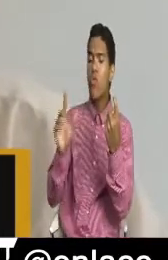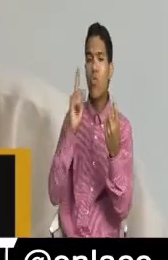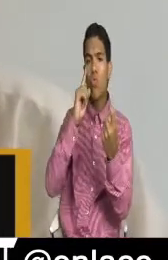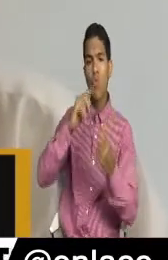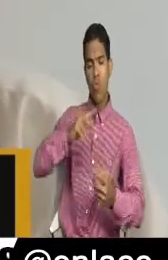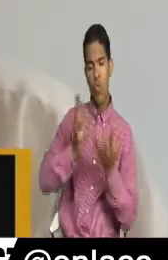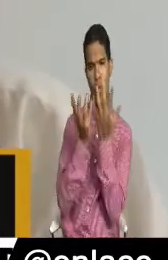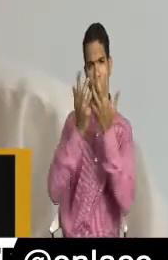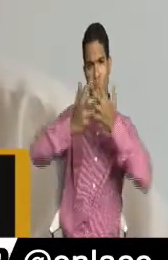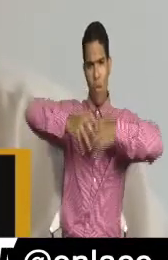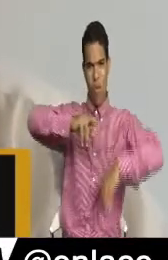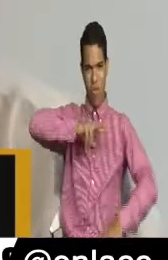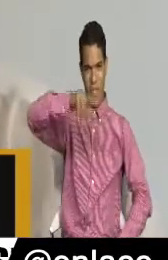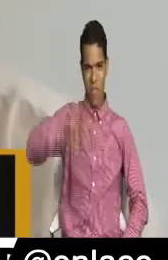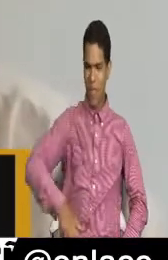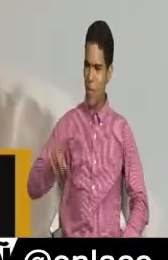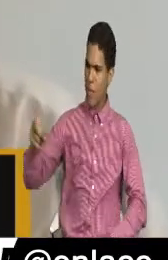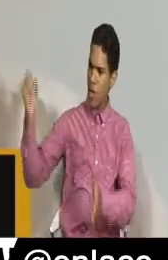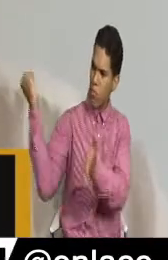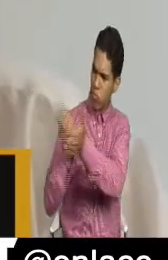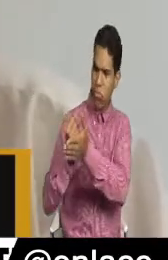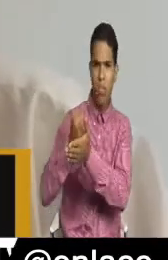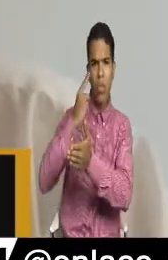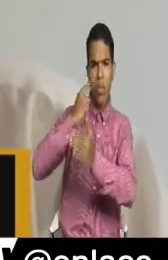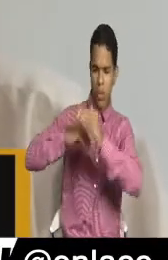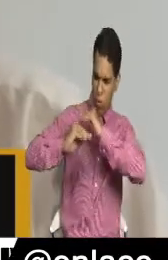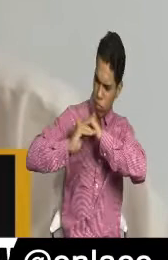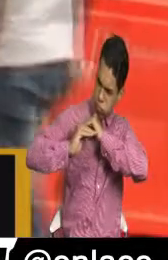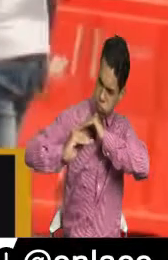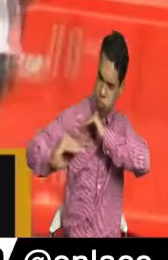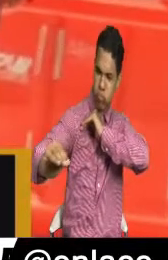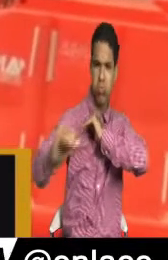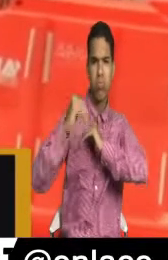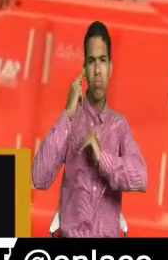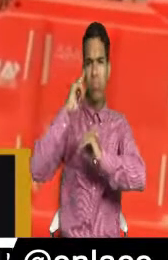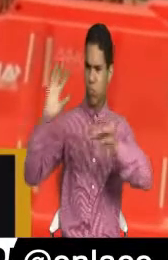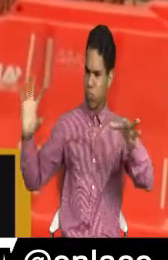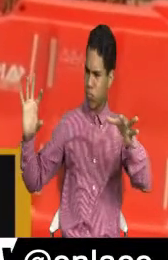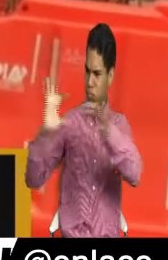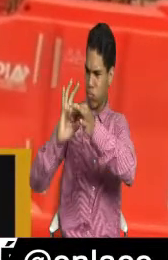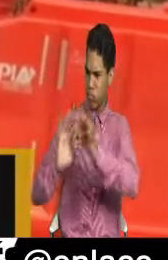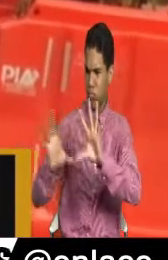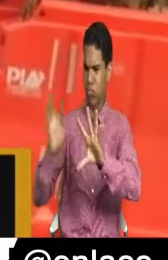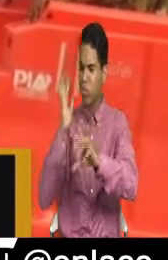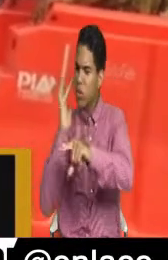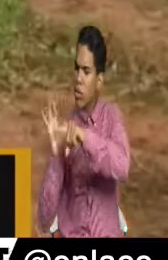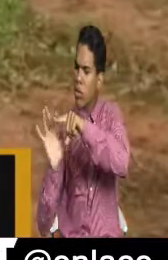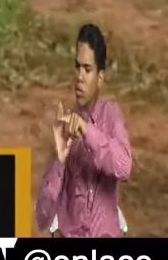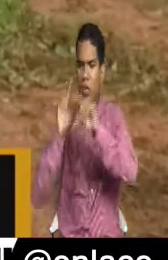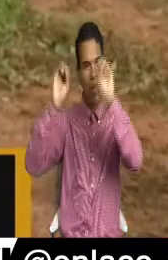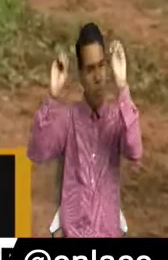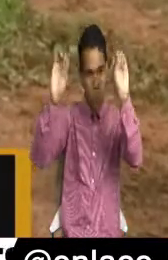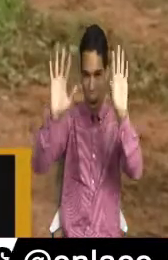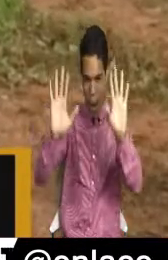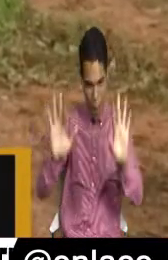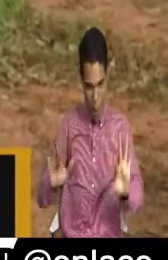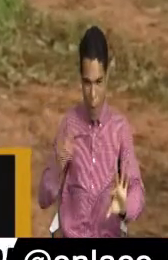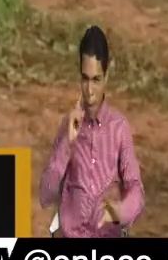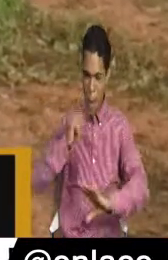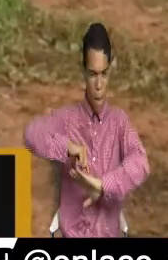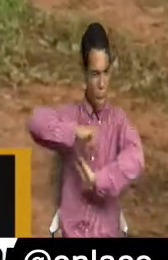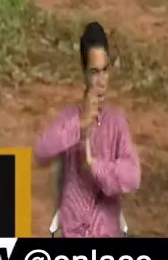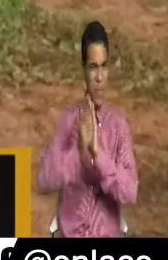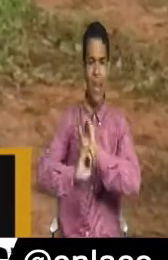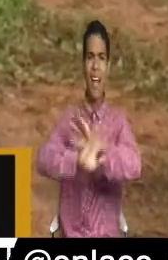de la revisión total de la bitácora de obra, de la bitácora de interventoría, para poder cotejar con más transparencia estos valores. Para el ejecutivo